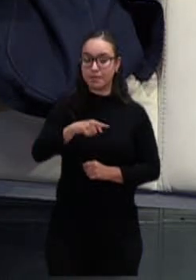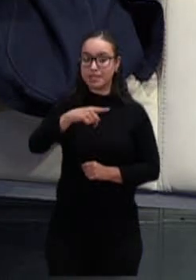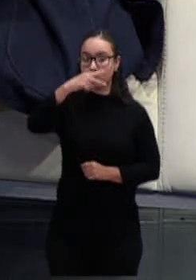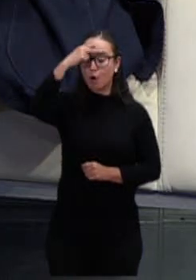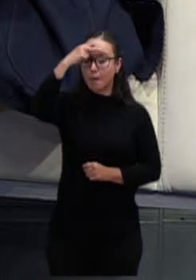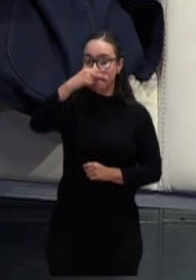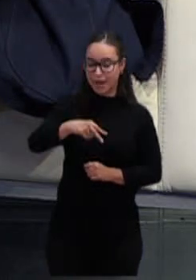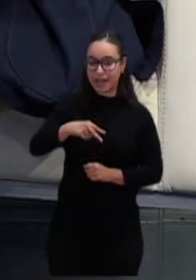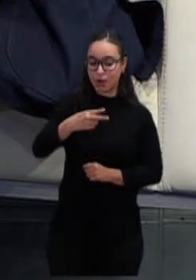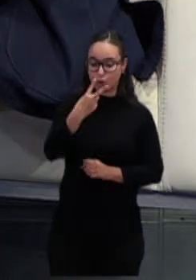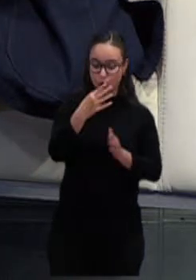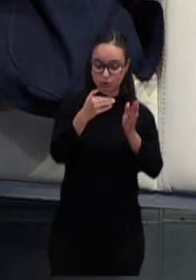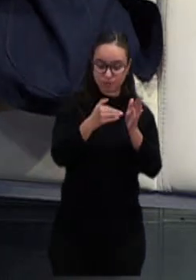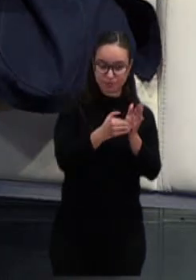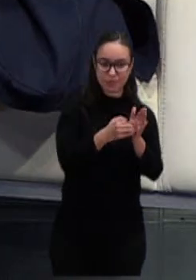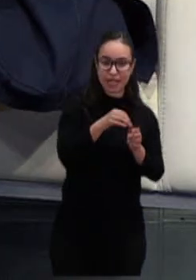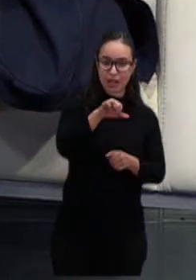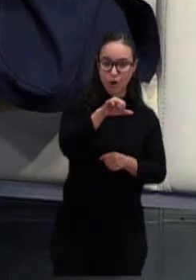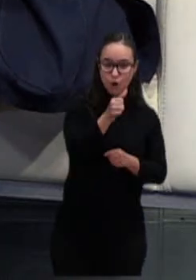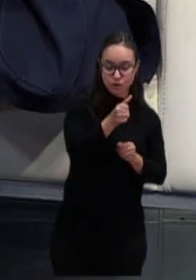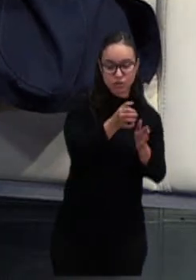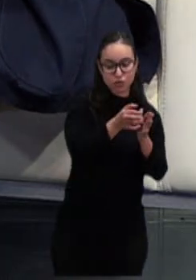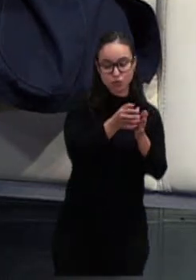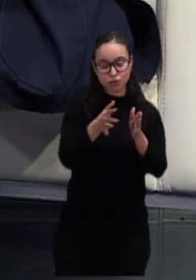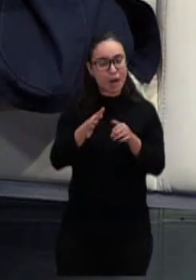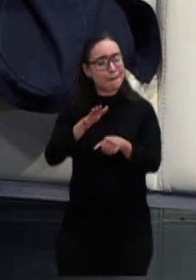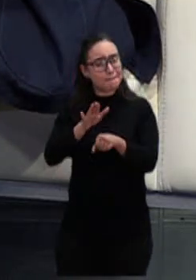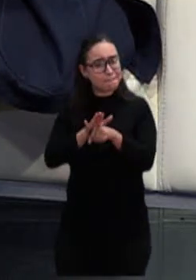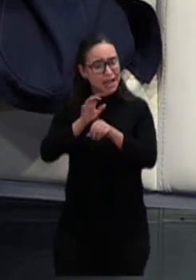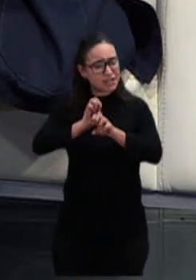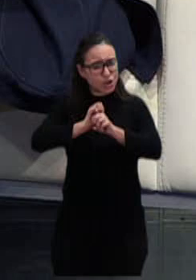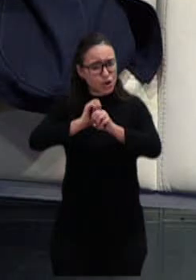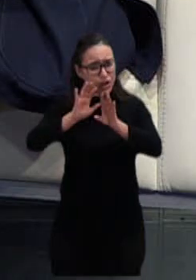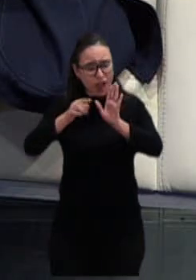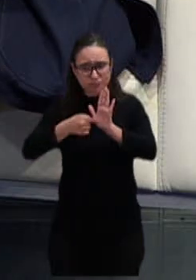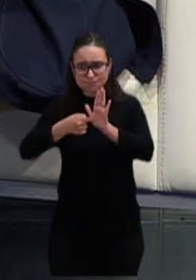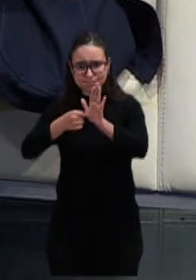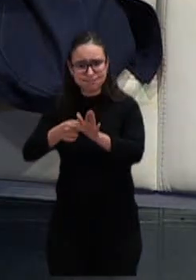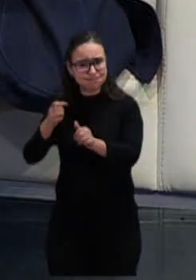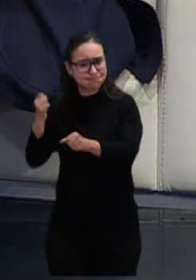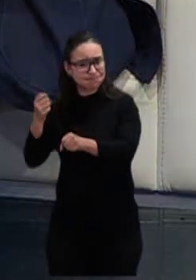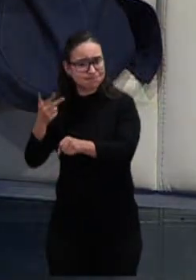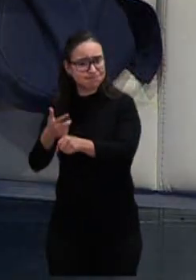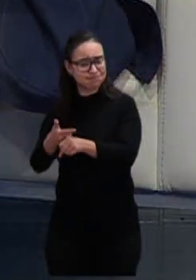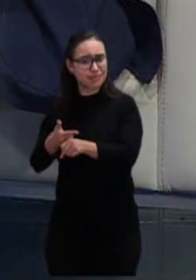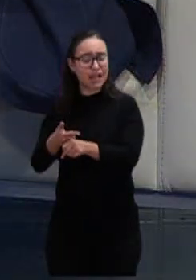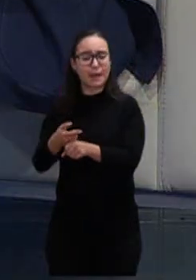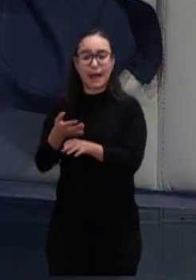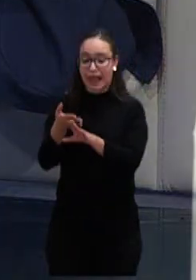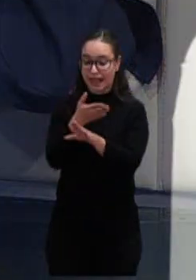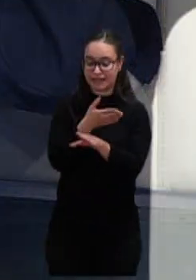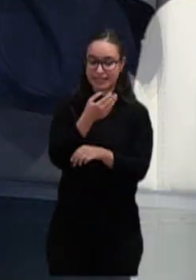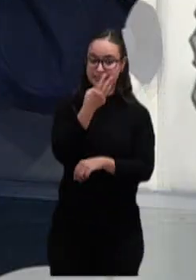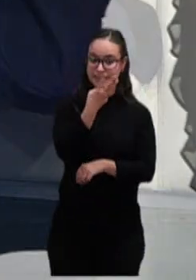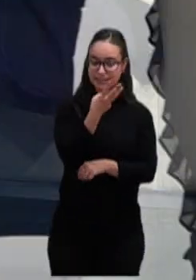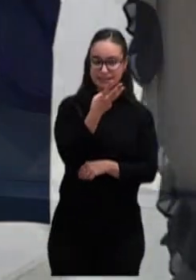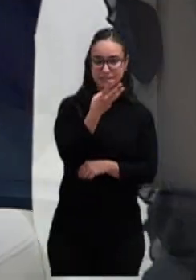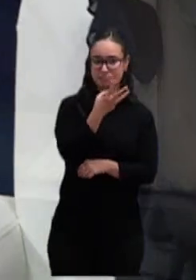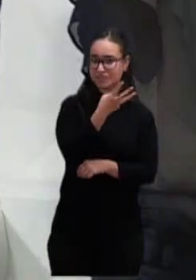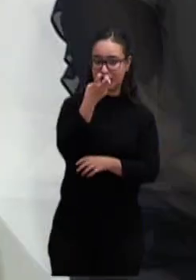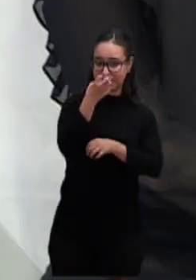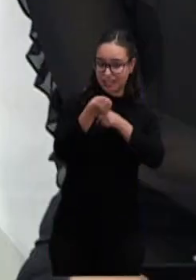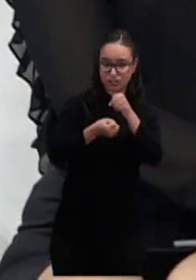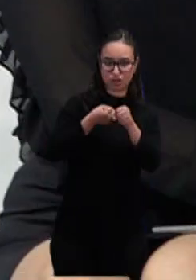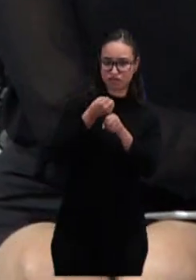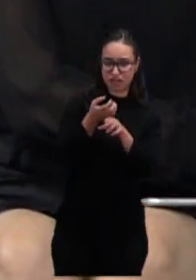a partir de 2011 y si vemos que hace tres siglos estamos si hacemos un comparativo